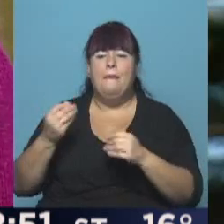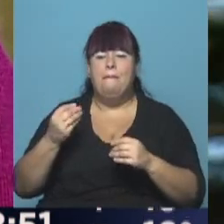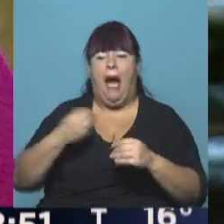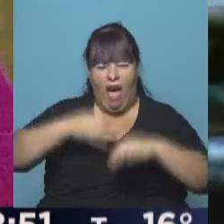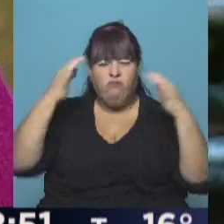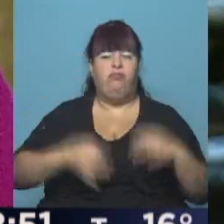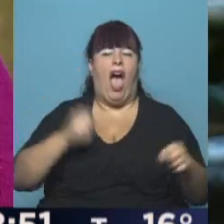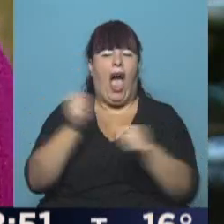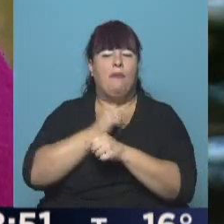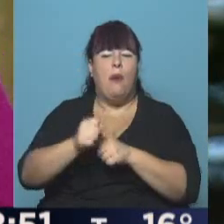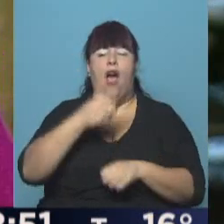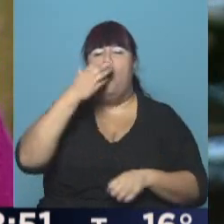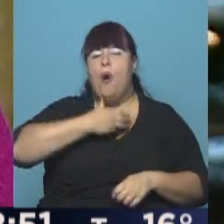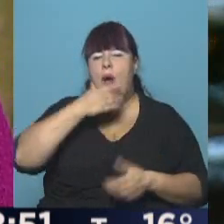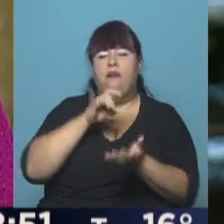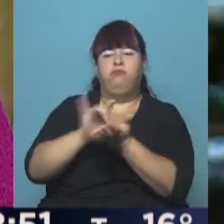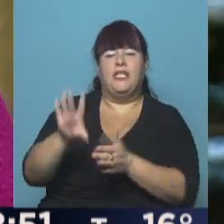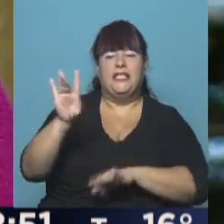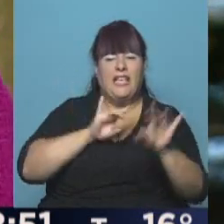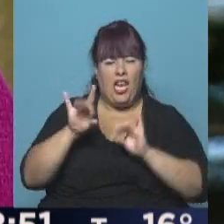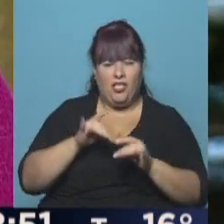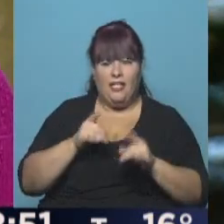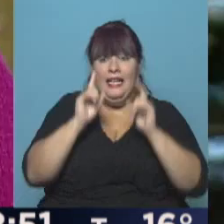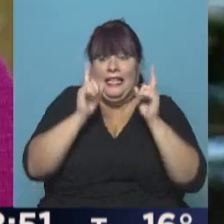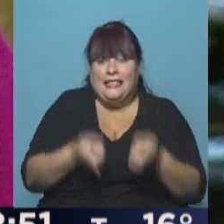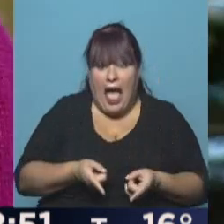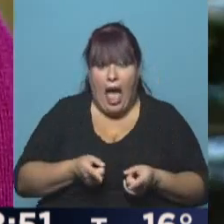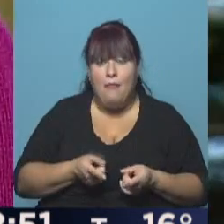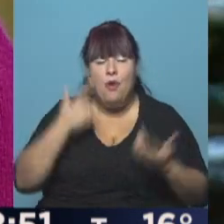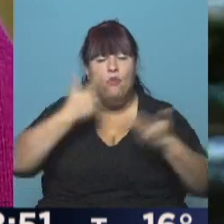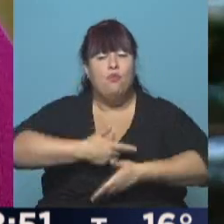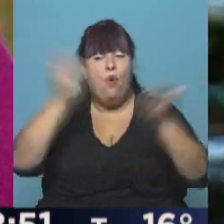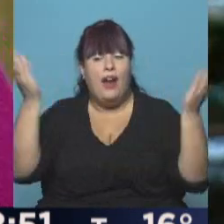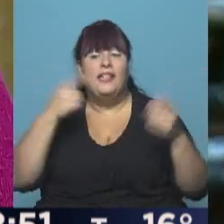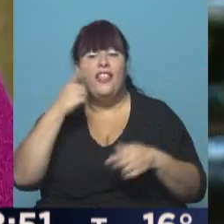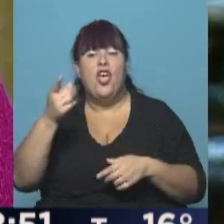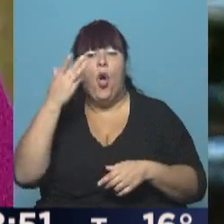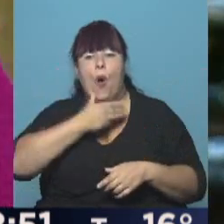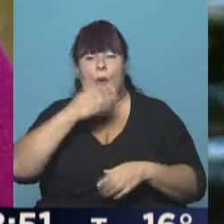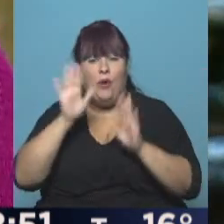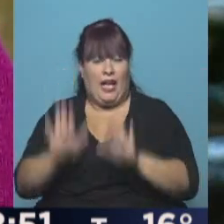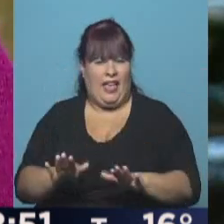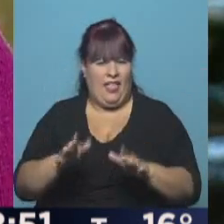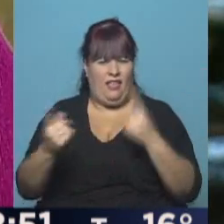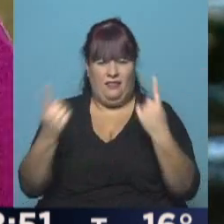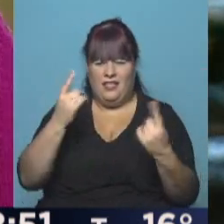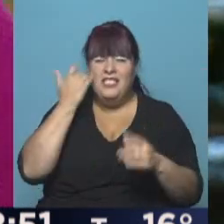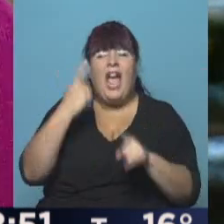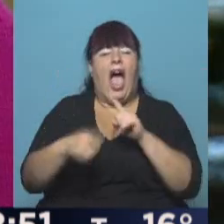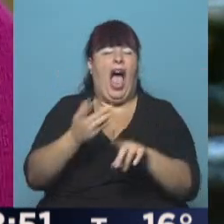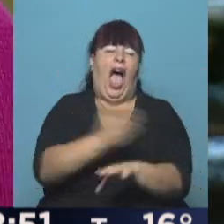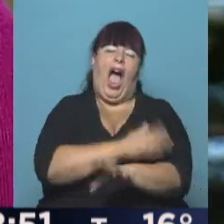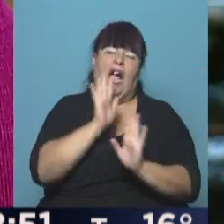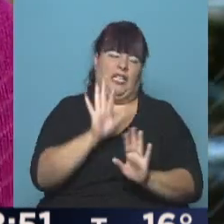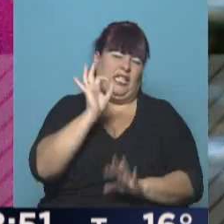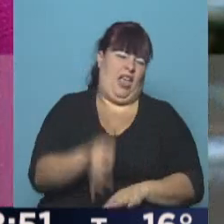por hecho que Bausa va a ser despedido de la selección, al mismo tiempo que públicamente le están diciendo a Bausa que se va a quedar. La decisión ya estaba tomada. Es